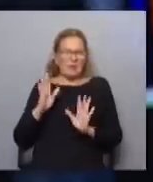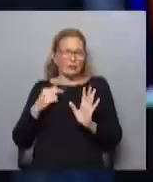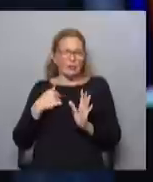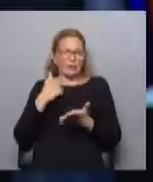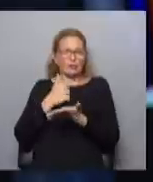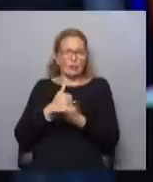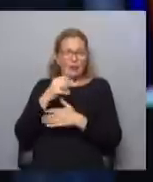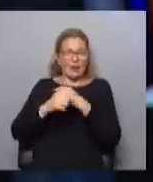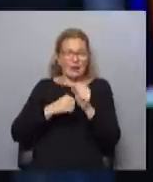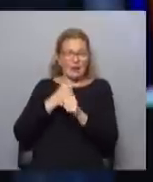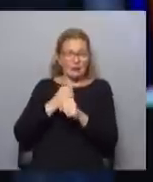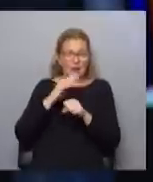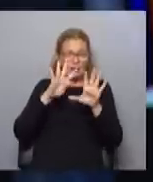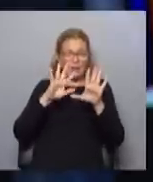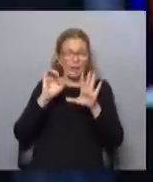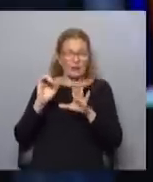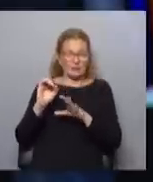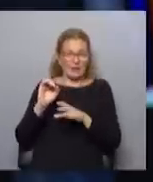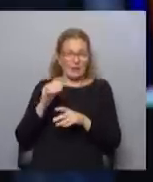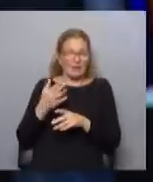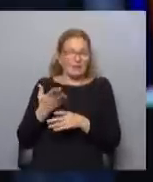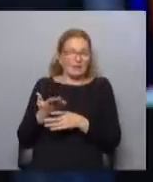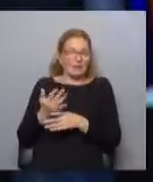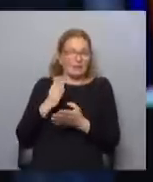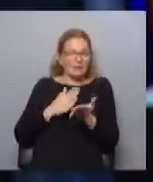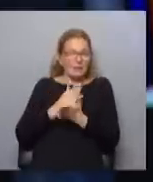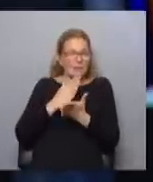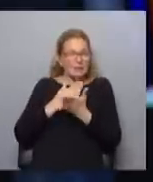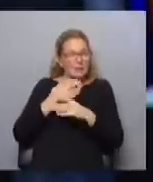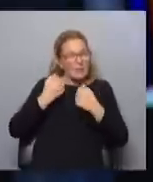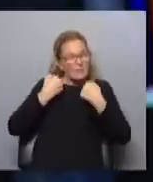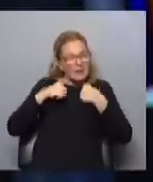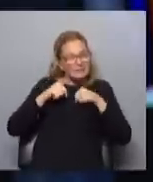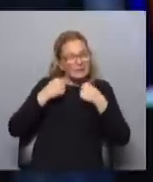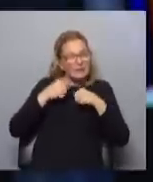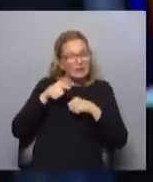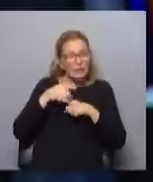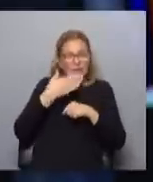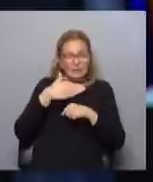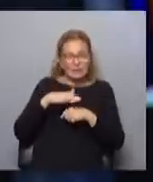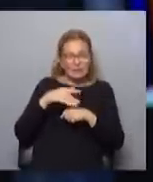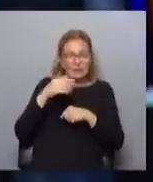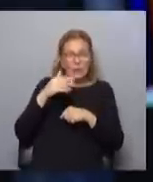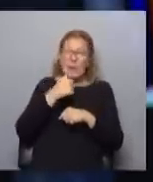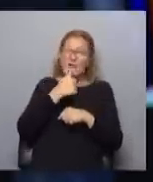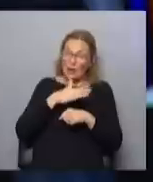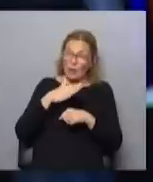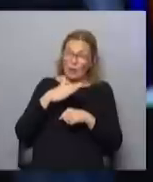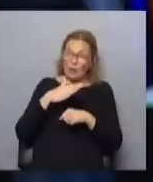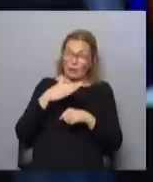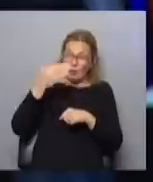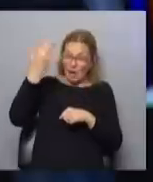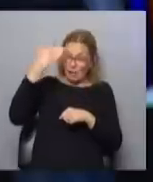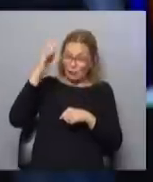desde el año 90 siempre practique eso porque lo entendí de los veteranos y los